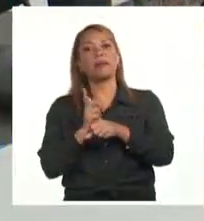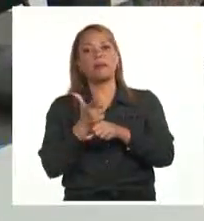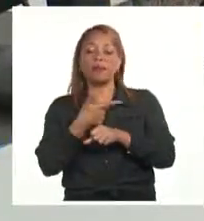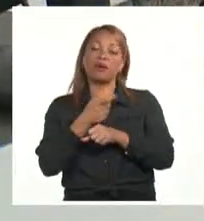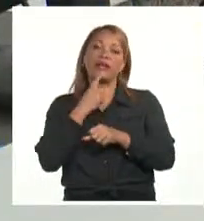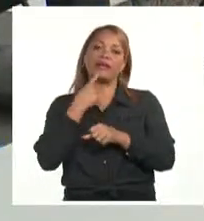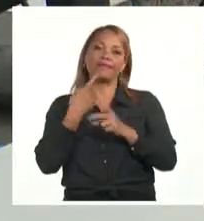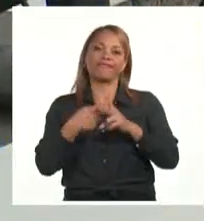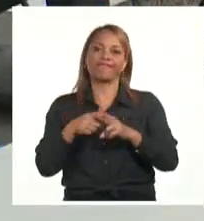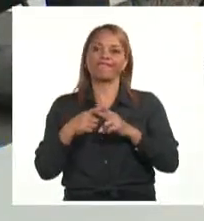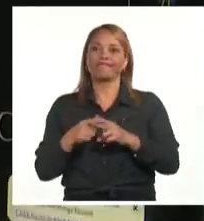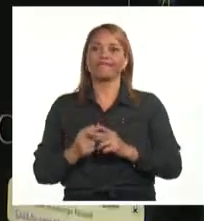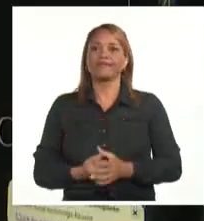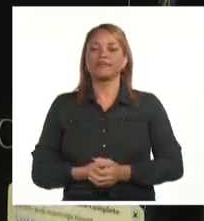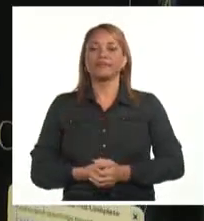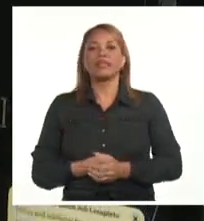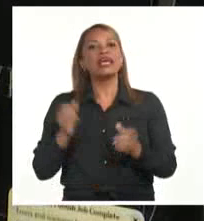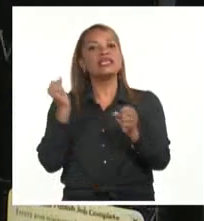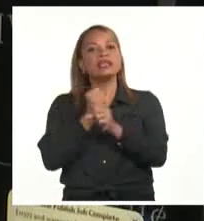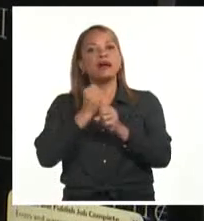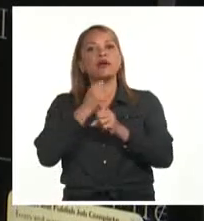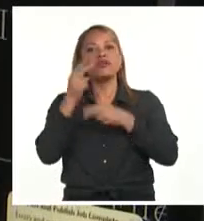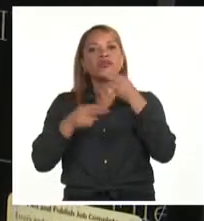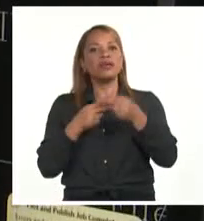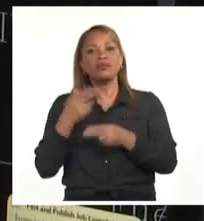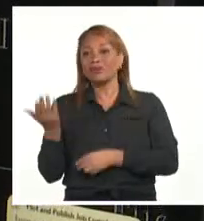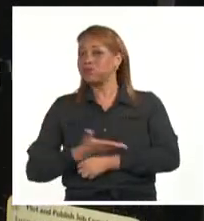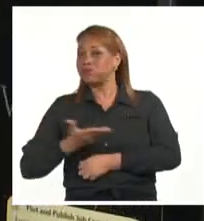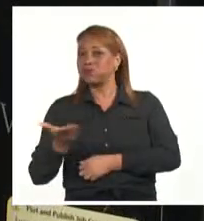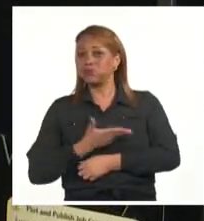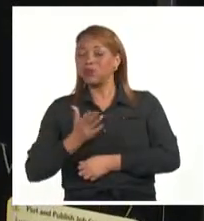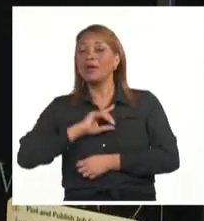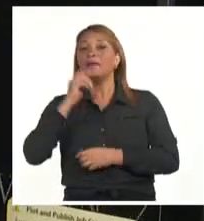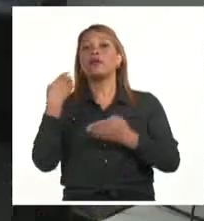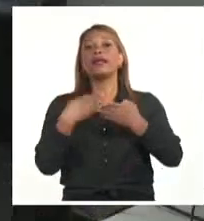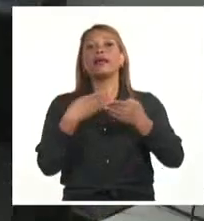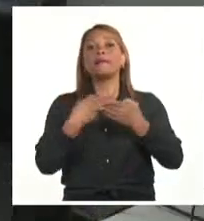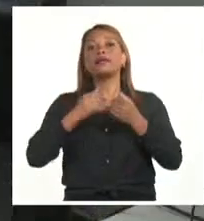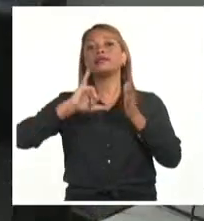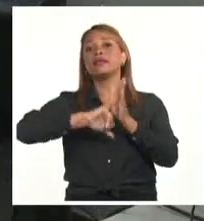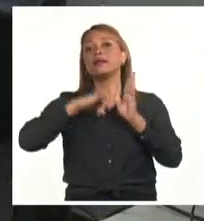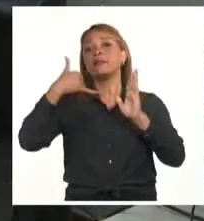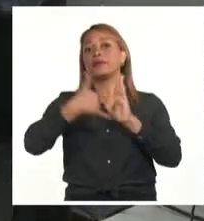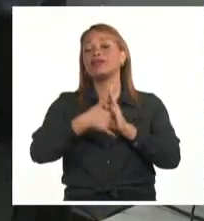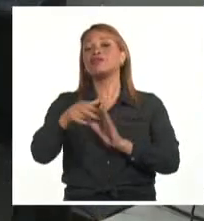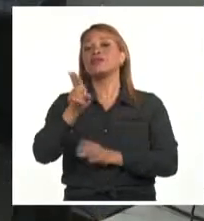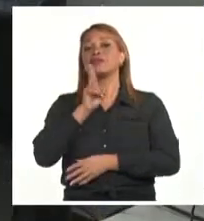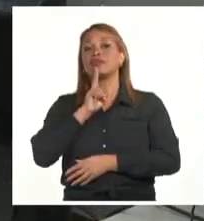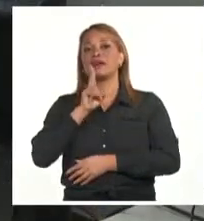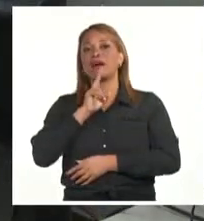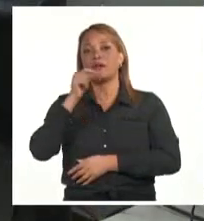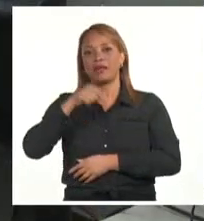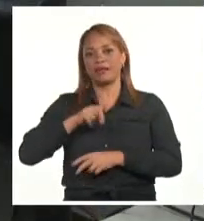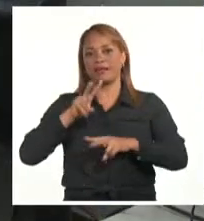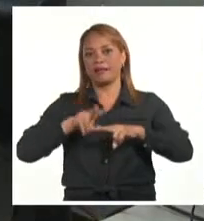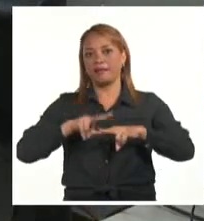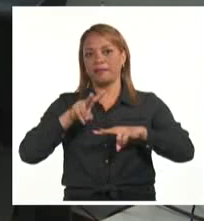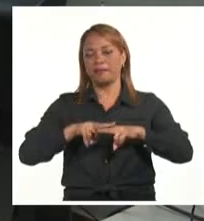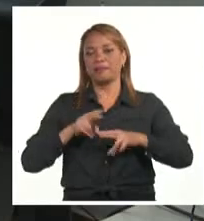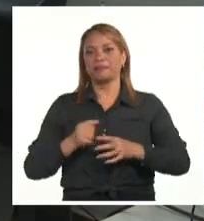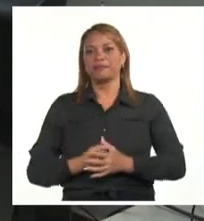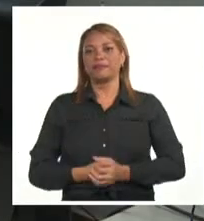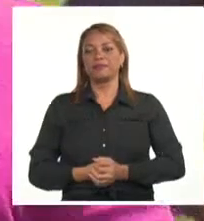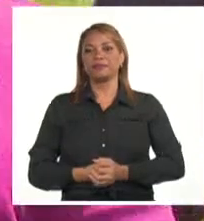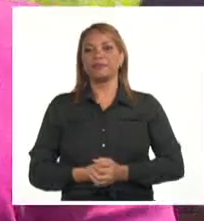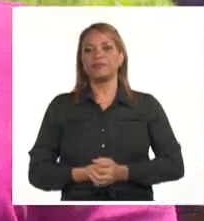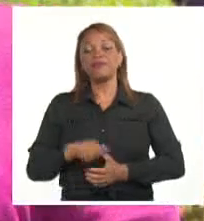Esta obra fue diseñada en tiempo récord por la empresa de proyectos hidráulicos de La Habana. La conductora